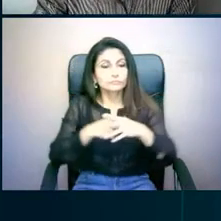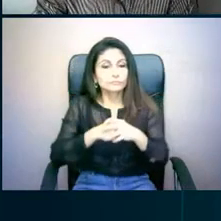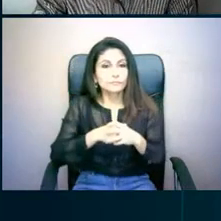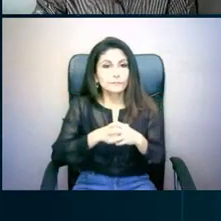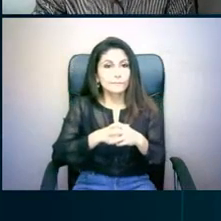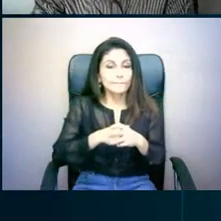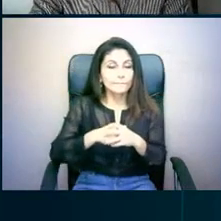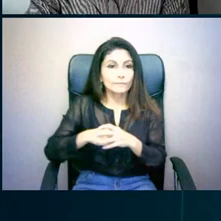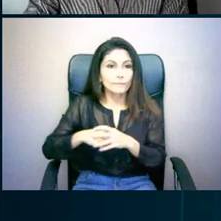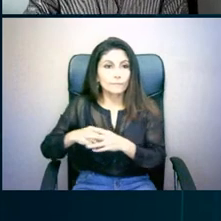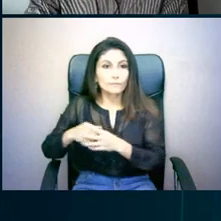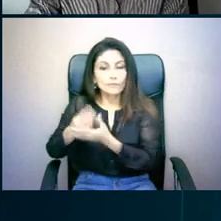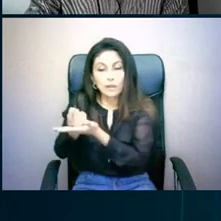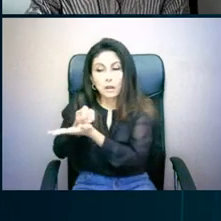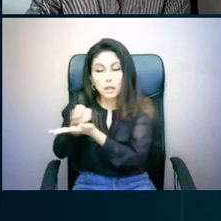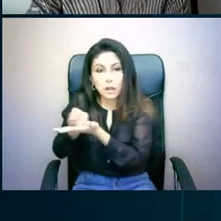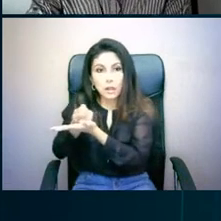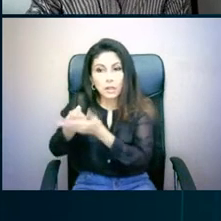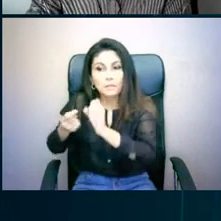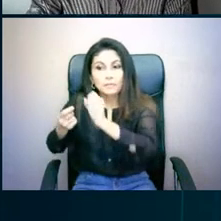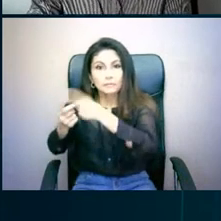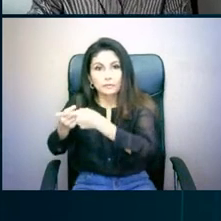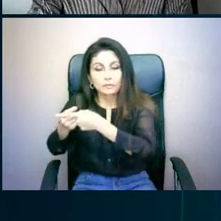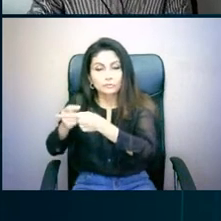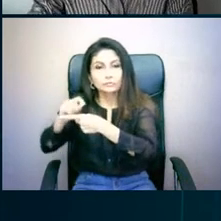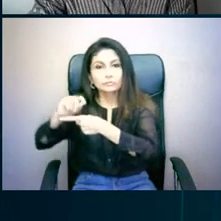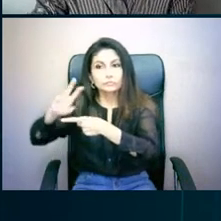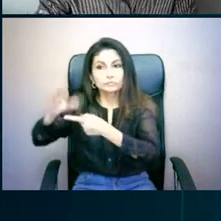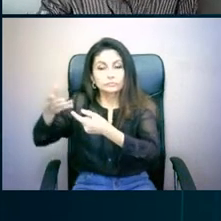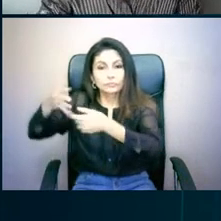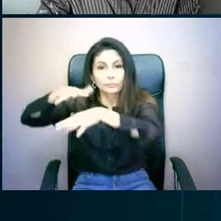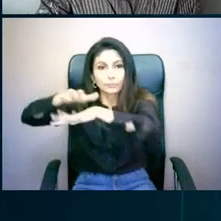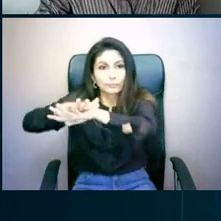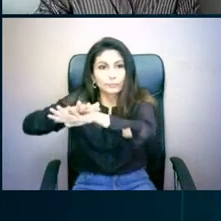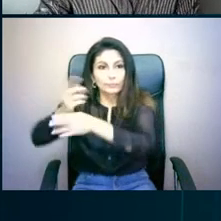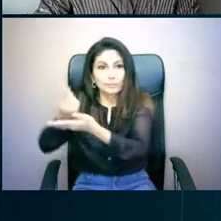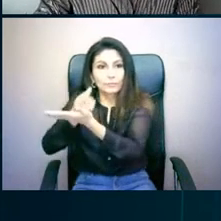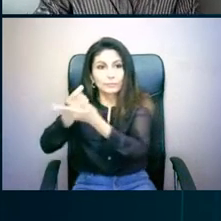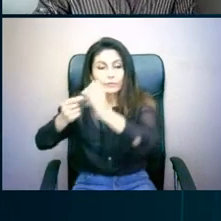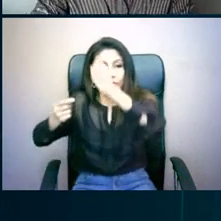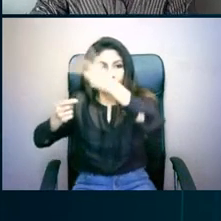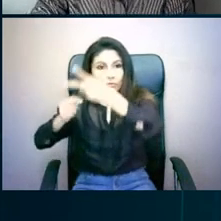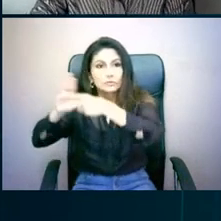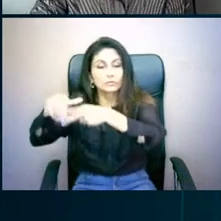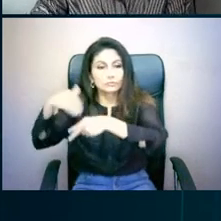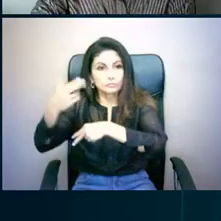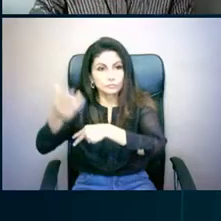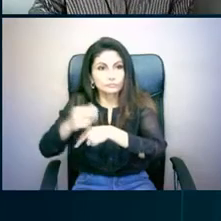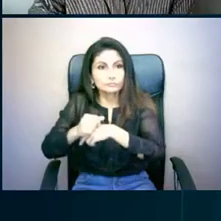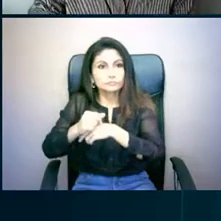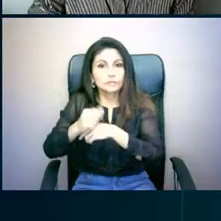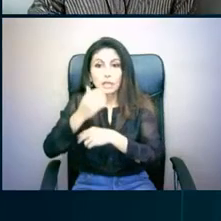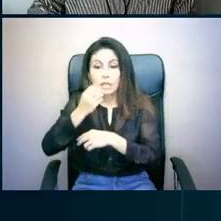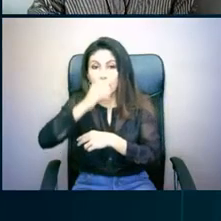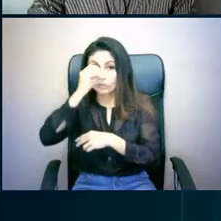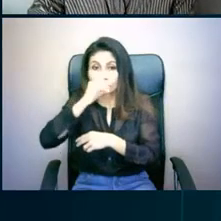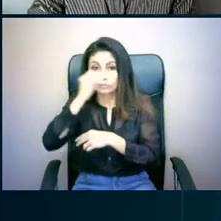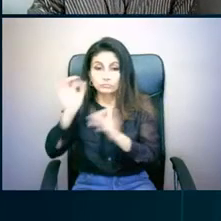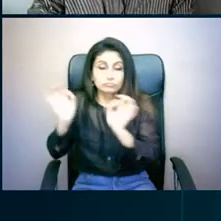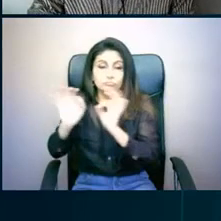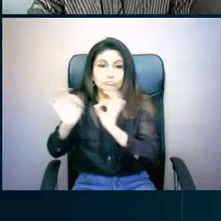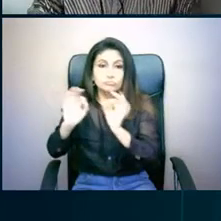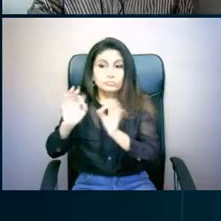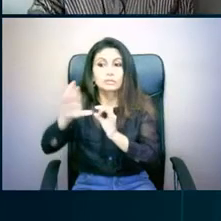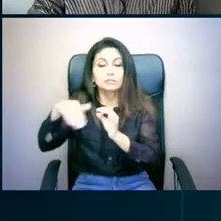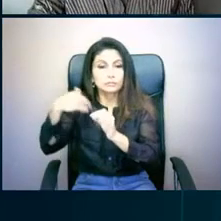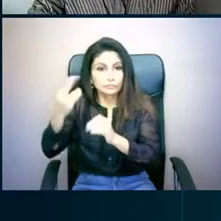lodo primario se mezcla con el secundario y van a una digestión anaerobia. Y este biogás es utilizado